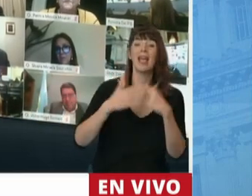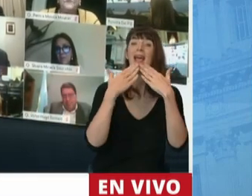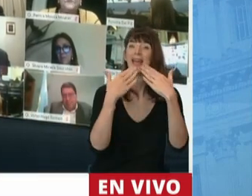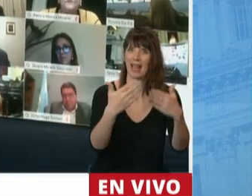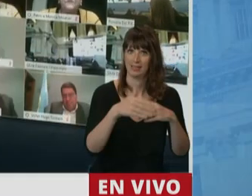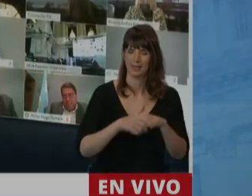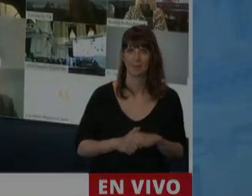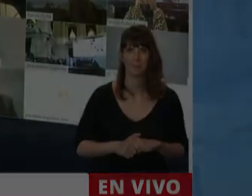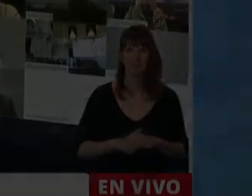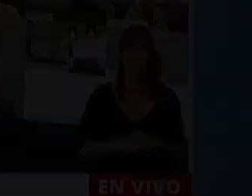Gracias, diputada.